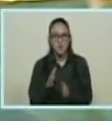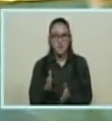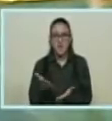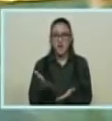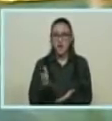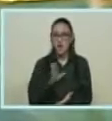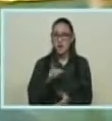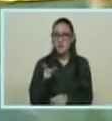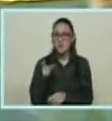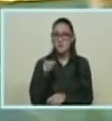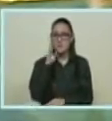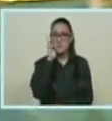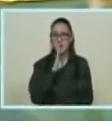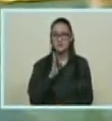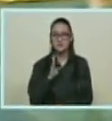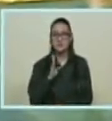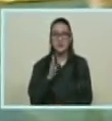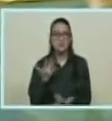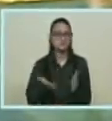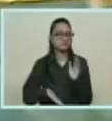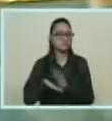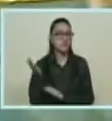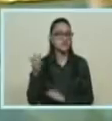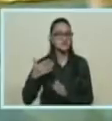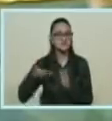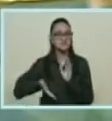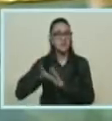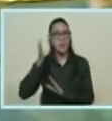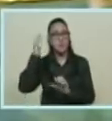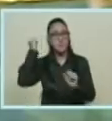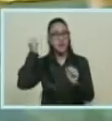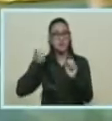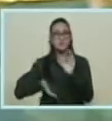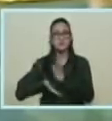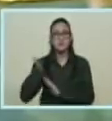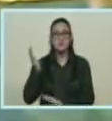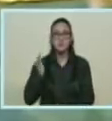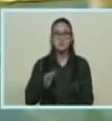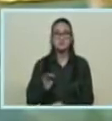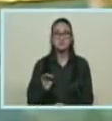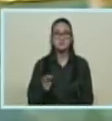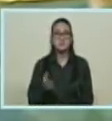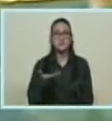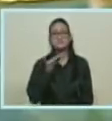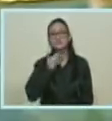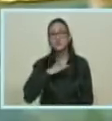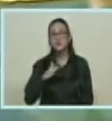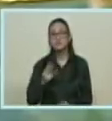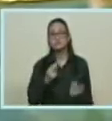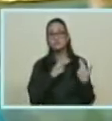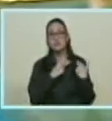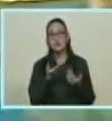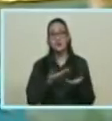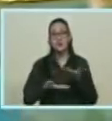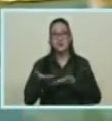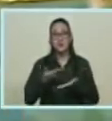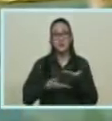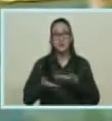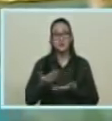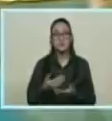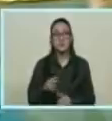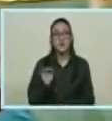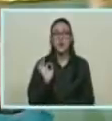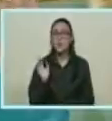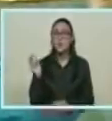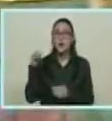primero. Se llevó su embajador y declaró persona no grata a nuestro encargado de negocios, que